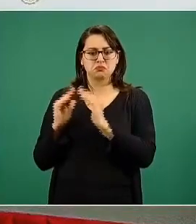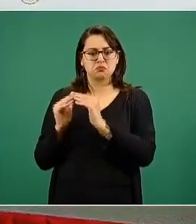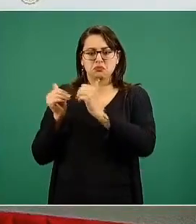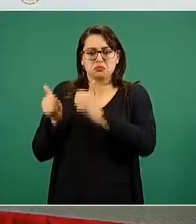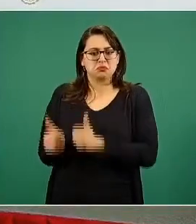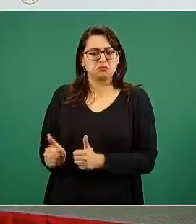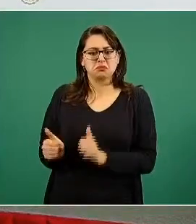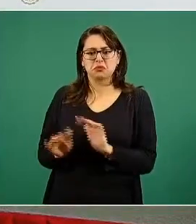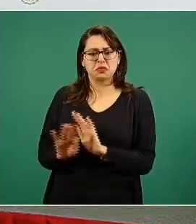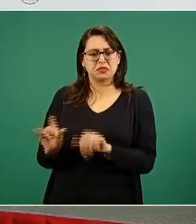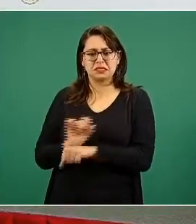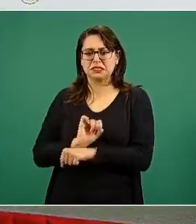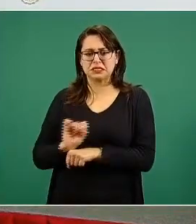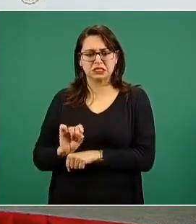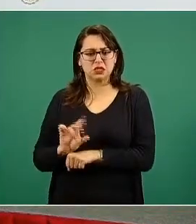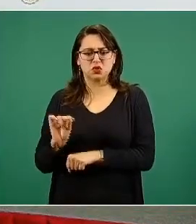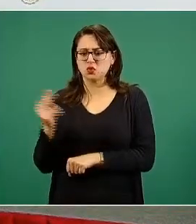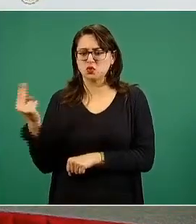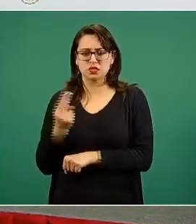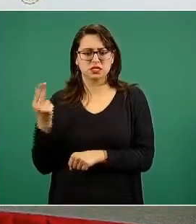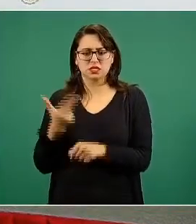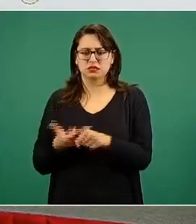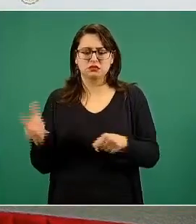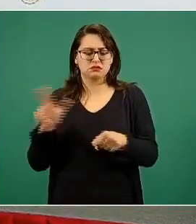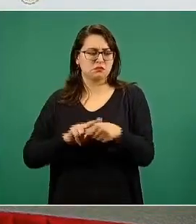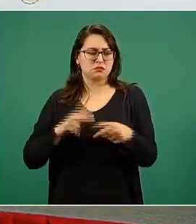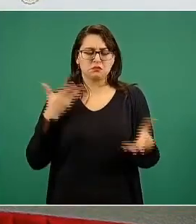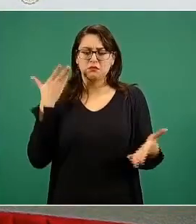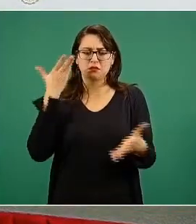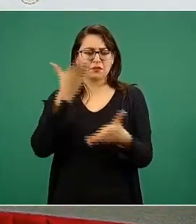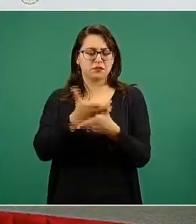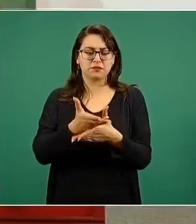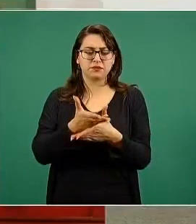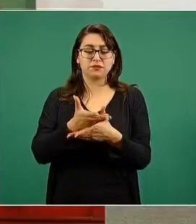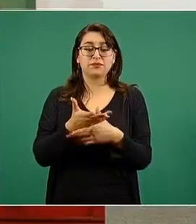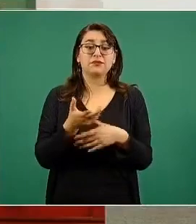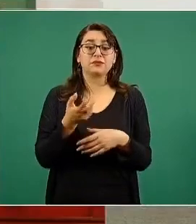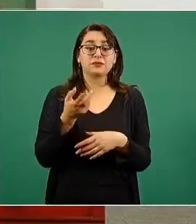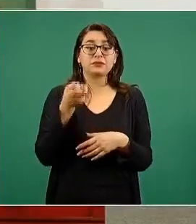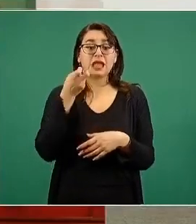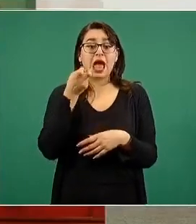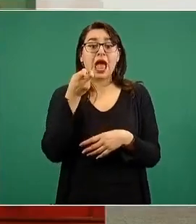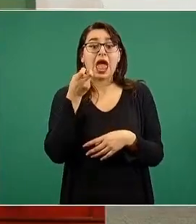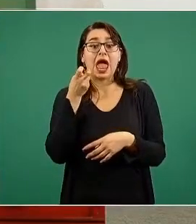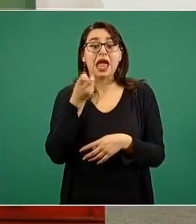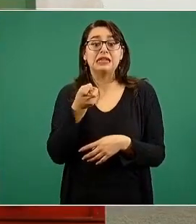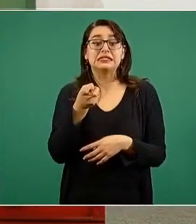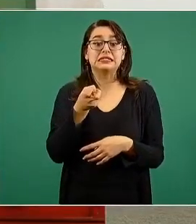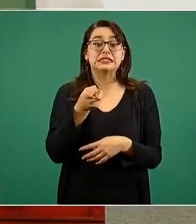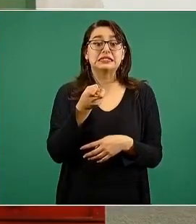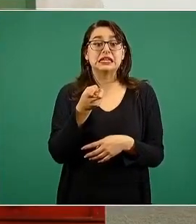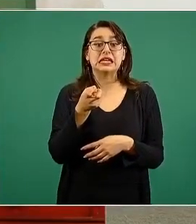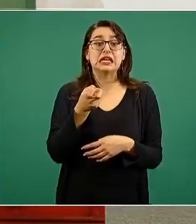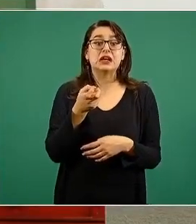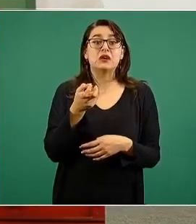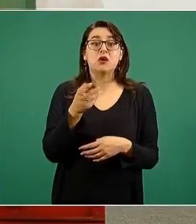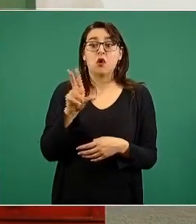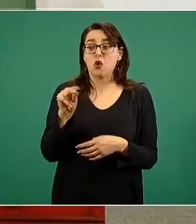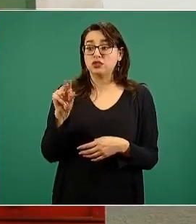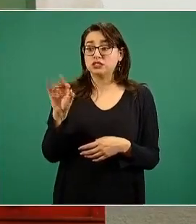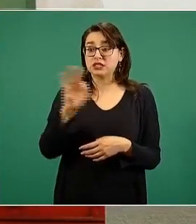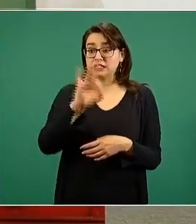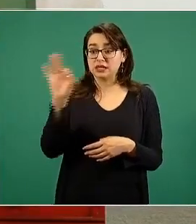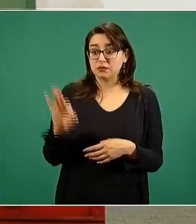sin la necesidad de acudir a un hospital. Y ese 80%, además sumado a